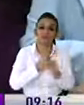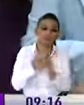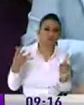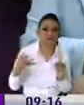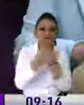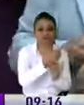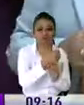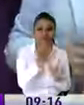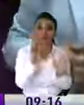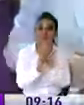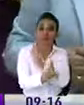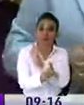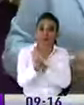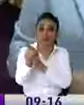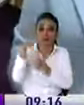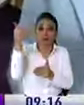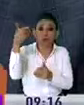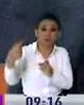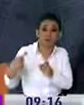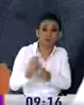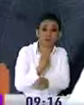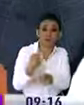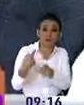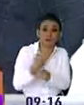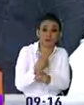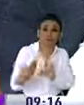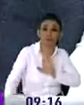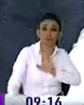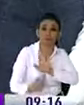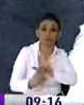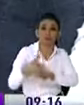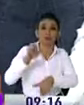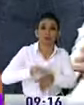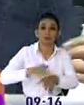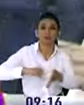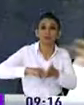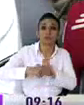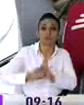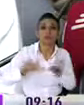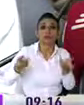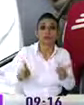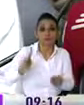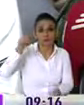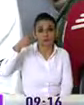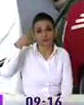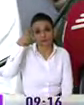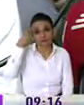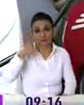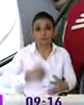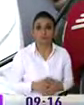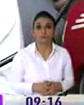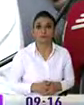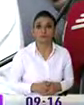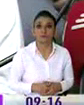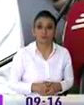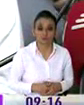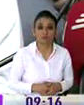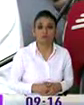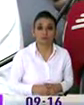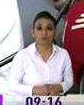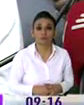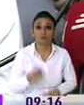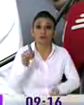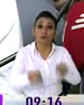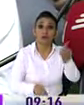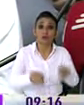una supuesta persecución en su contra por parte de la Contraloría y del gobierno. Rechazamos la utilización política